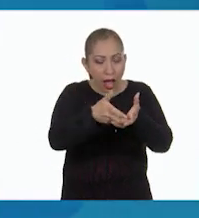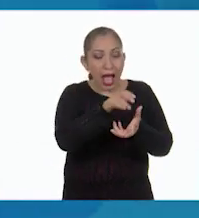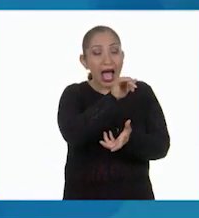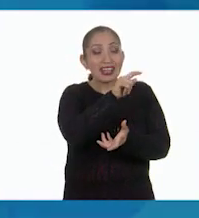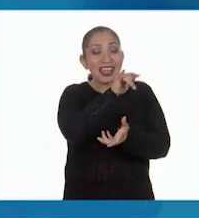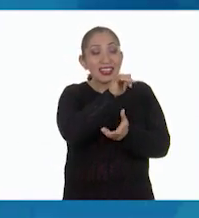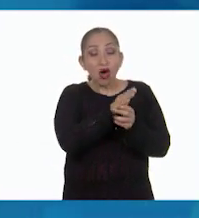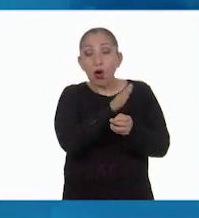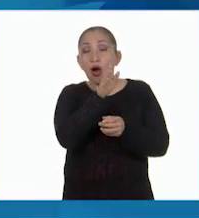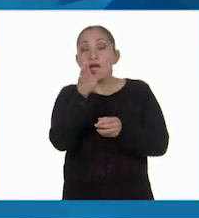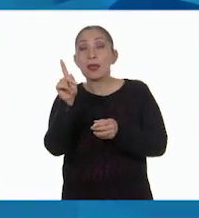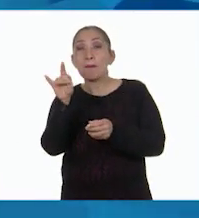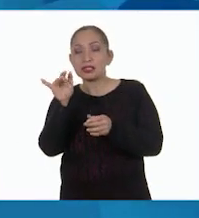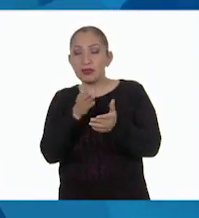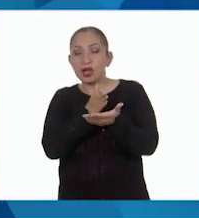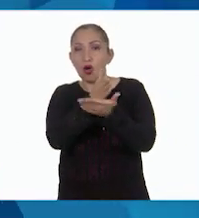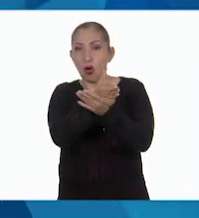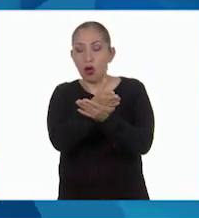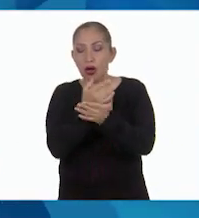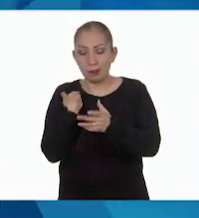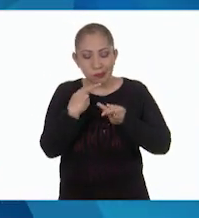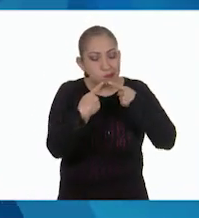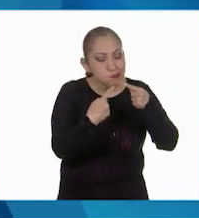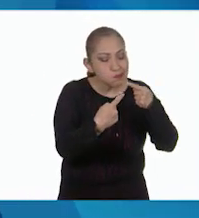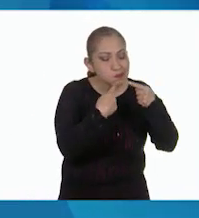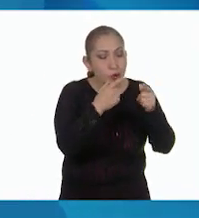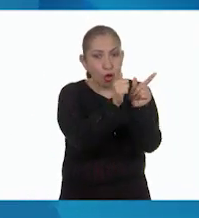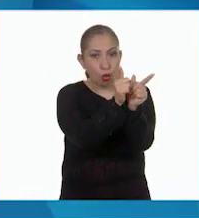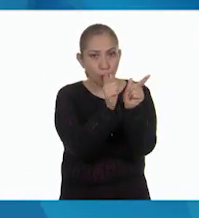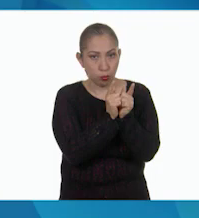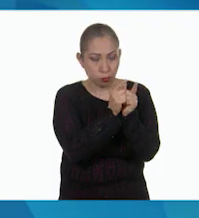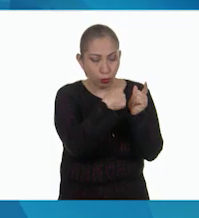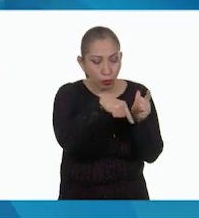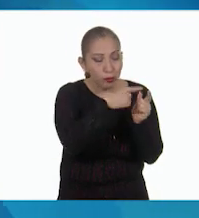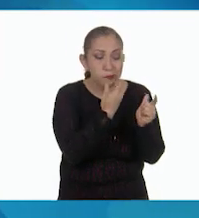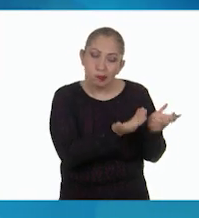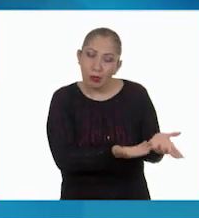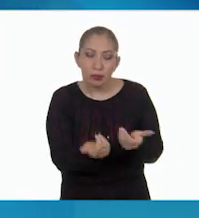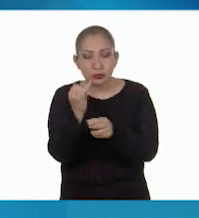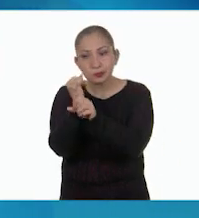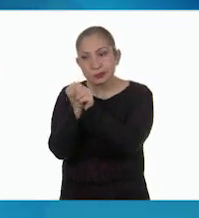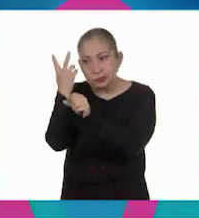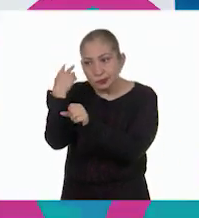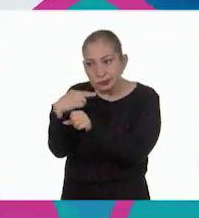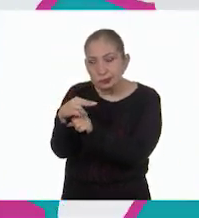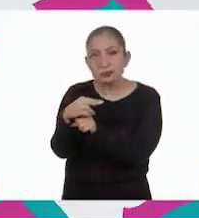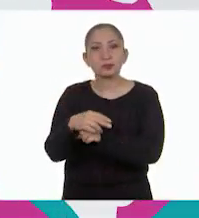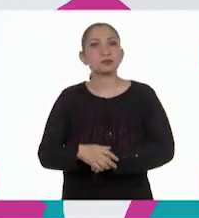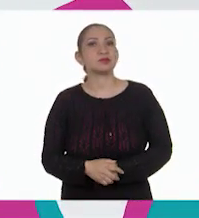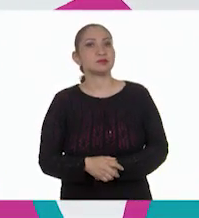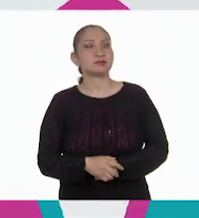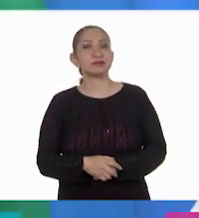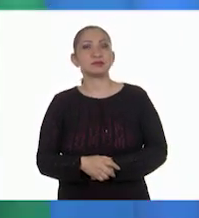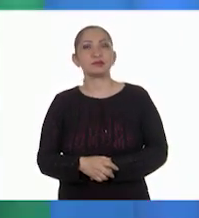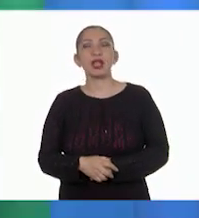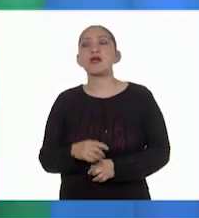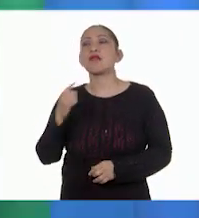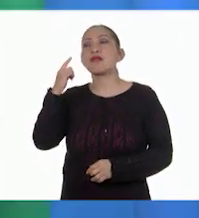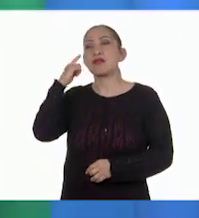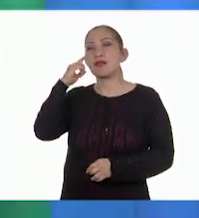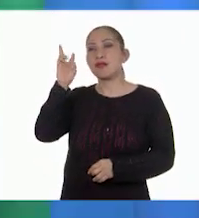Atlántico y el Océano Pacífico, comenzó a organizar una expedición para que fueran a explorar. Y ahora que lo